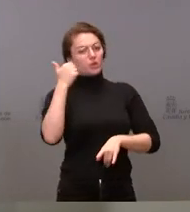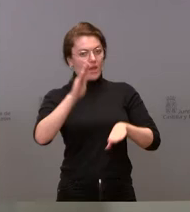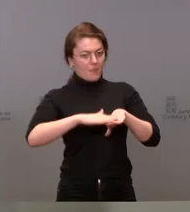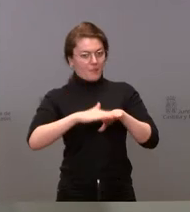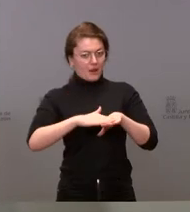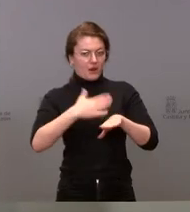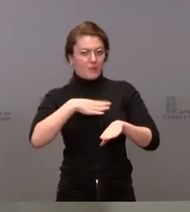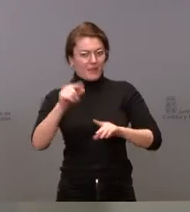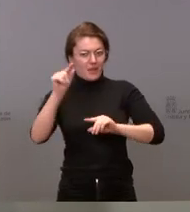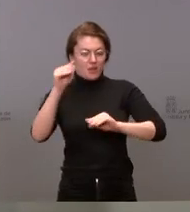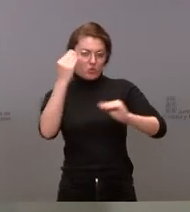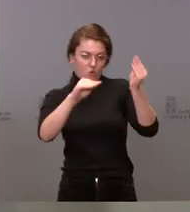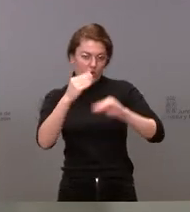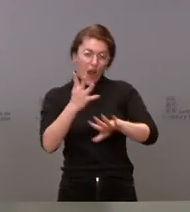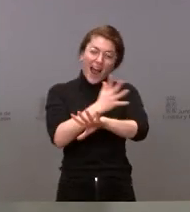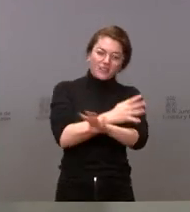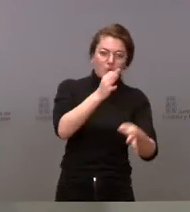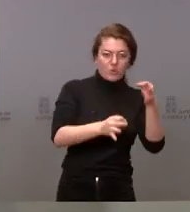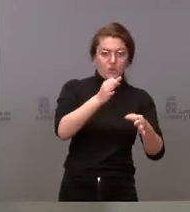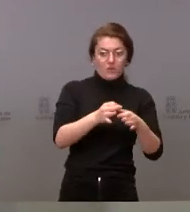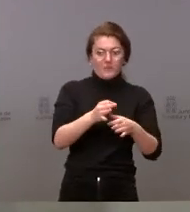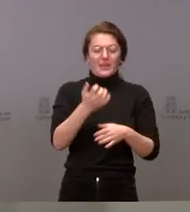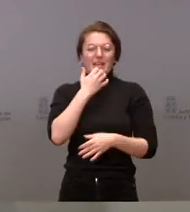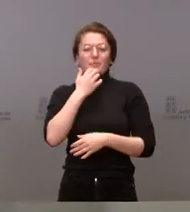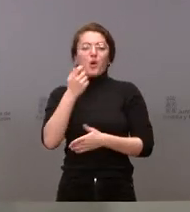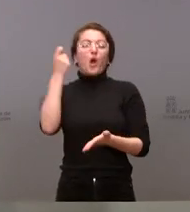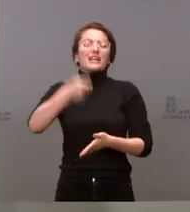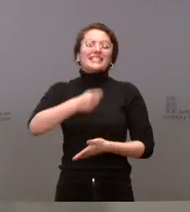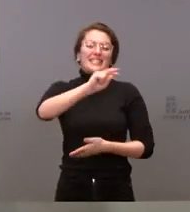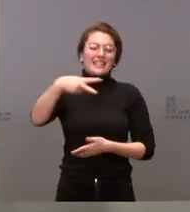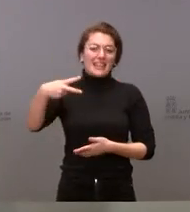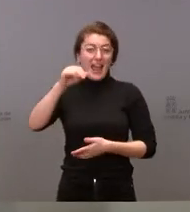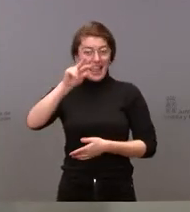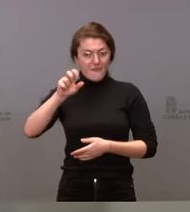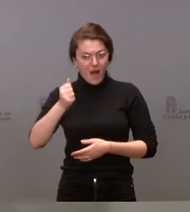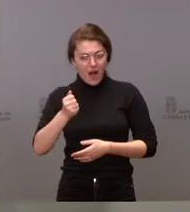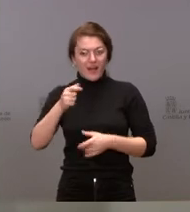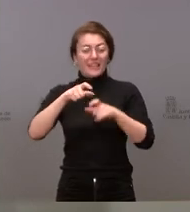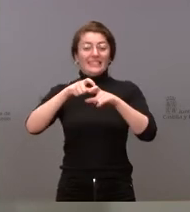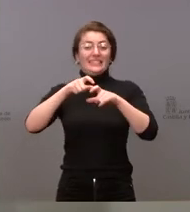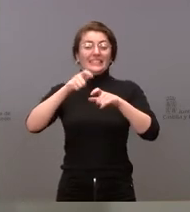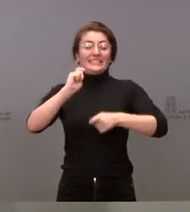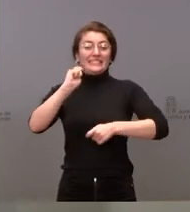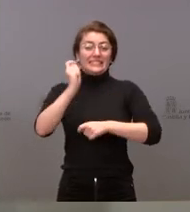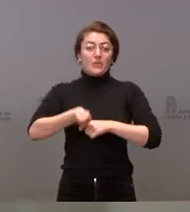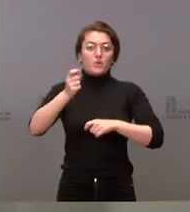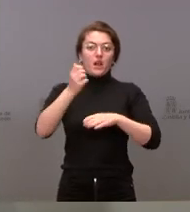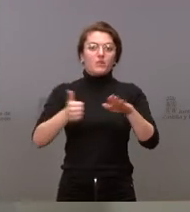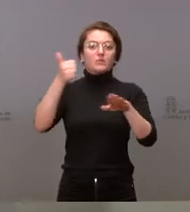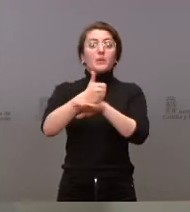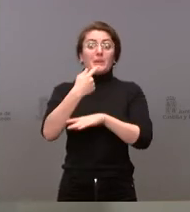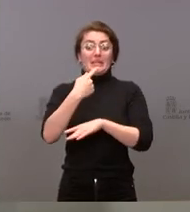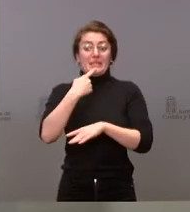necesidad de ir a la vía judicial en la sentencia del iba a recordar a ustedes que el tribunal supremo reconoció expresamente la intención de la junta de castilla y léon